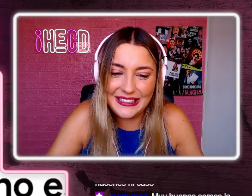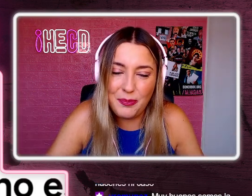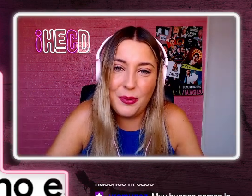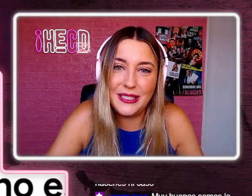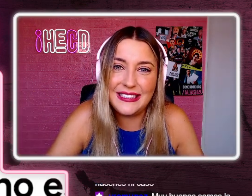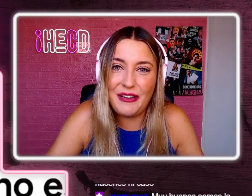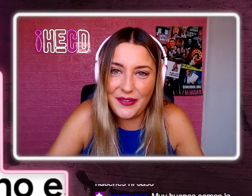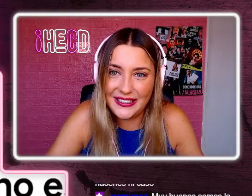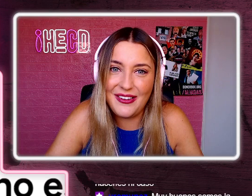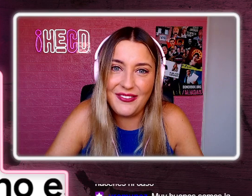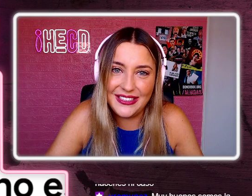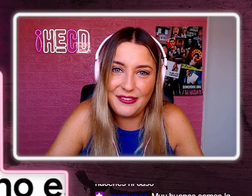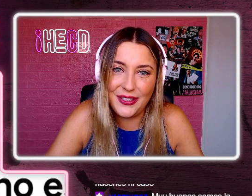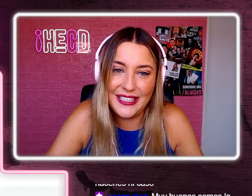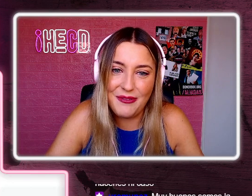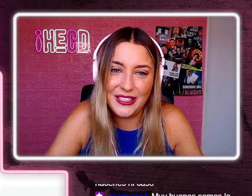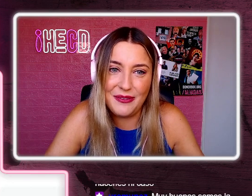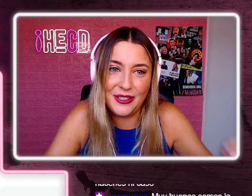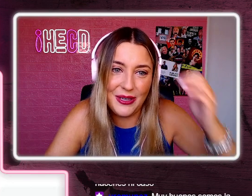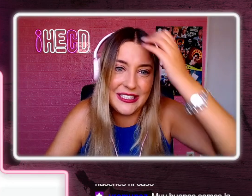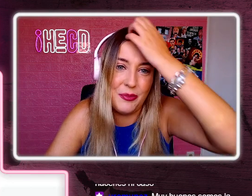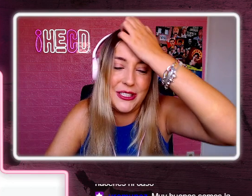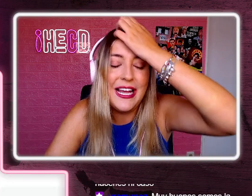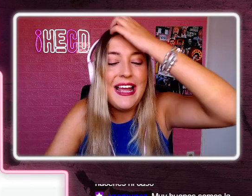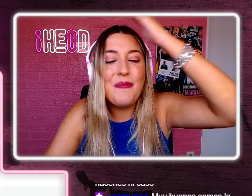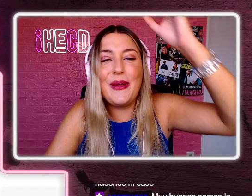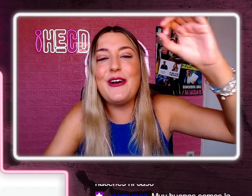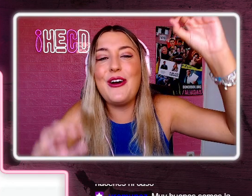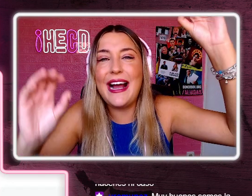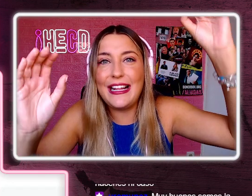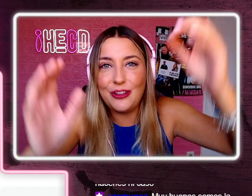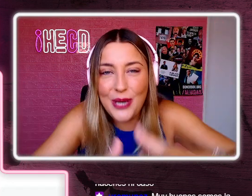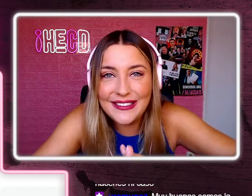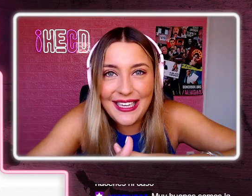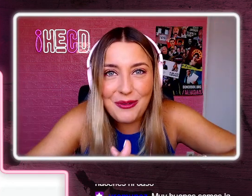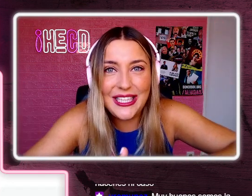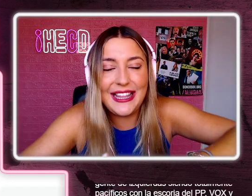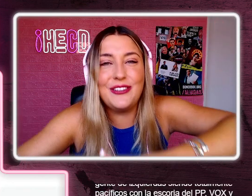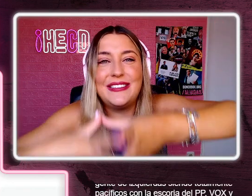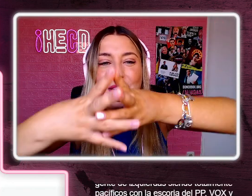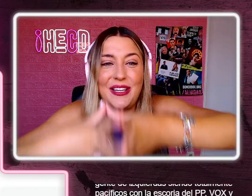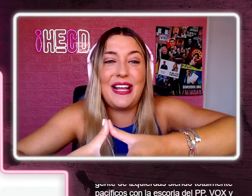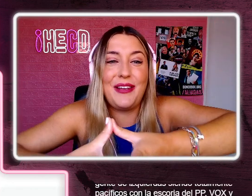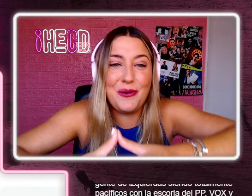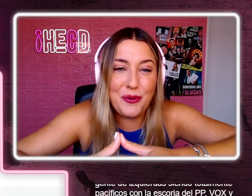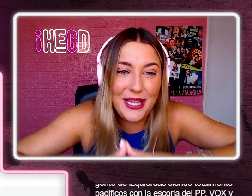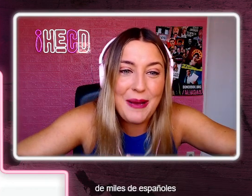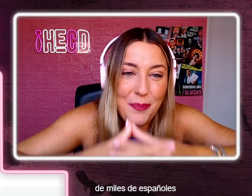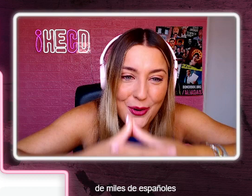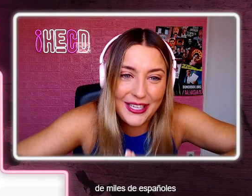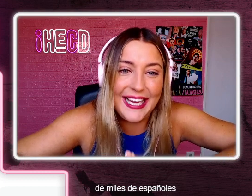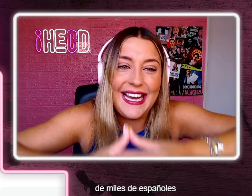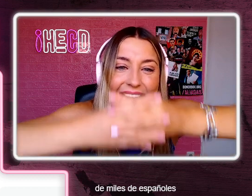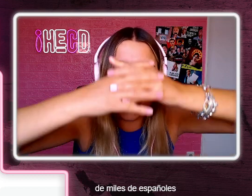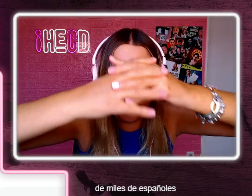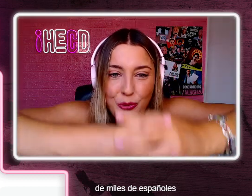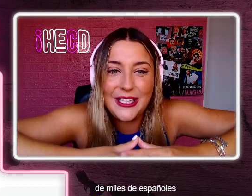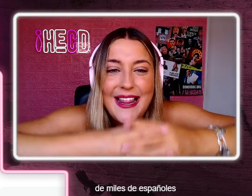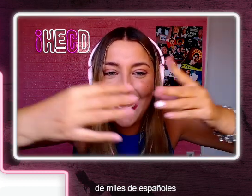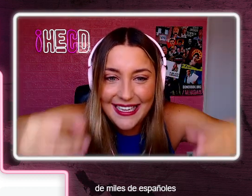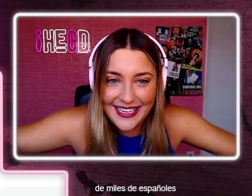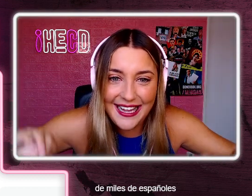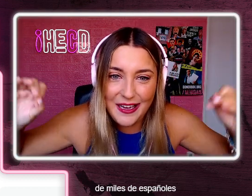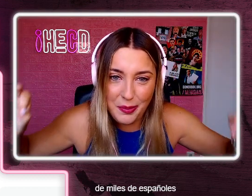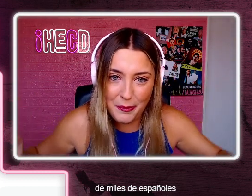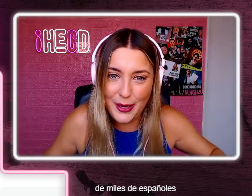madrugar es de pobres efectivamente efectivamente maduras de poros pero durante la votación también ha habido movida porque la